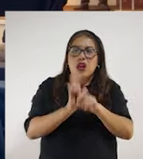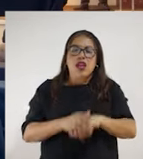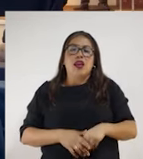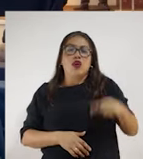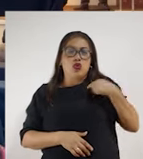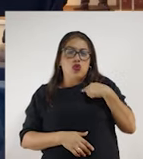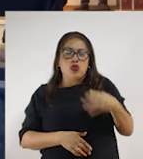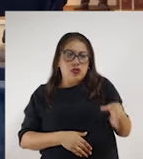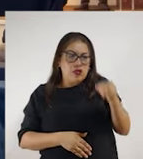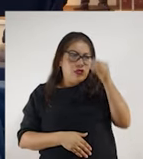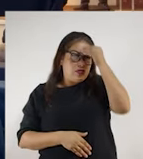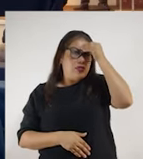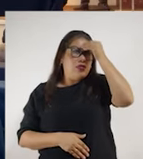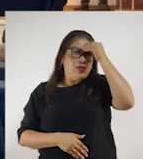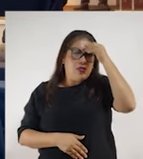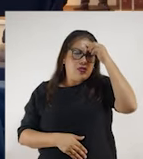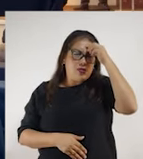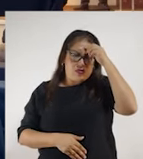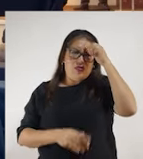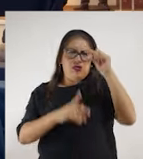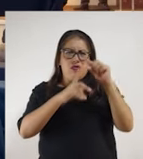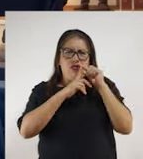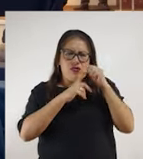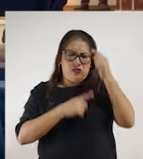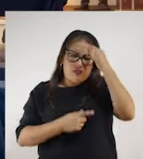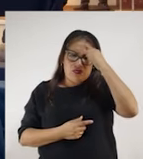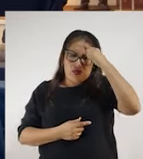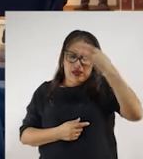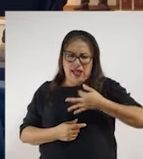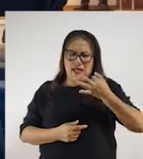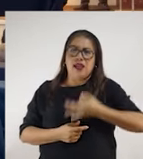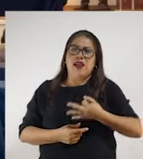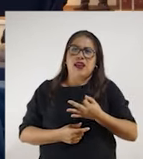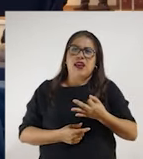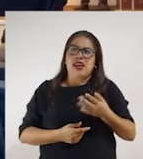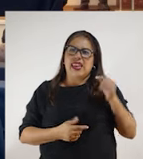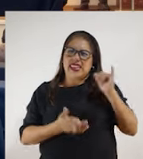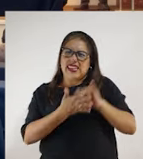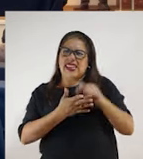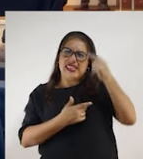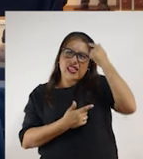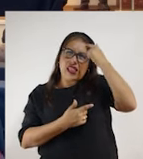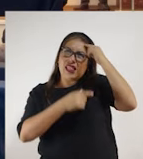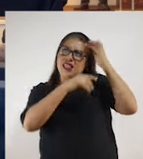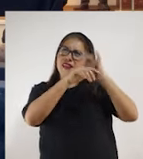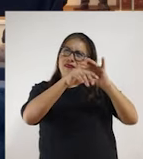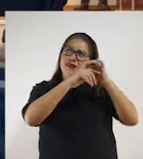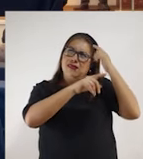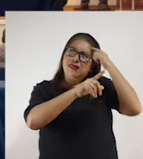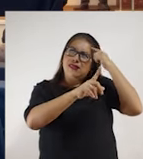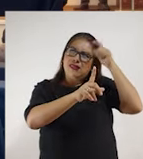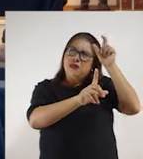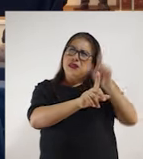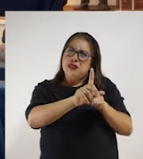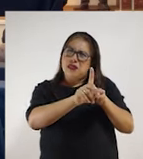se acuña en nuestros pensamientos y en nuestras creencias es la imagen de una